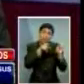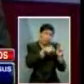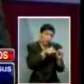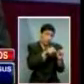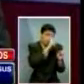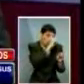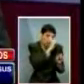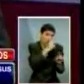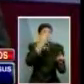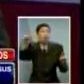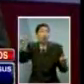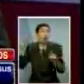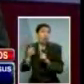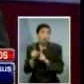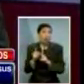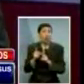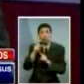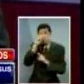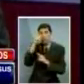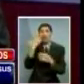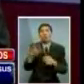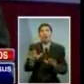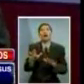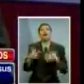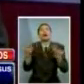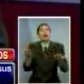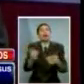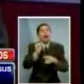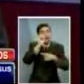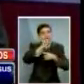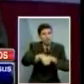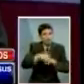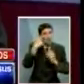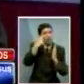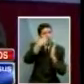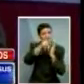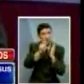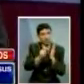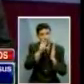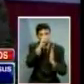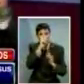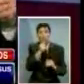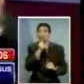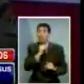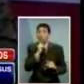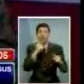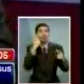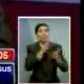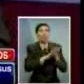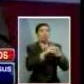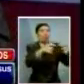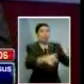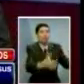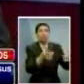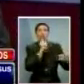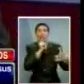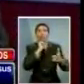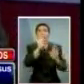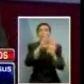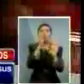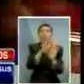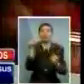hospitales para hacer una recepción sanitaria, porque ella ya tiene ojo para ver, aquí falta un lavatorio, allá falta una puerta, etcétera?